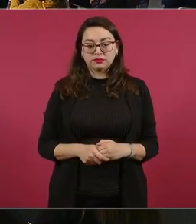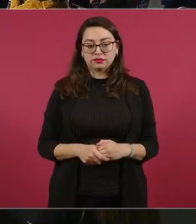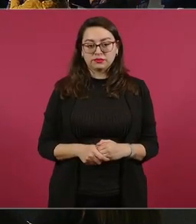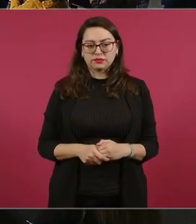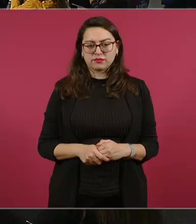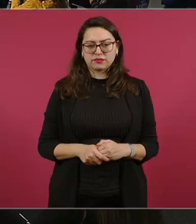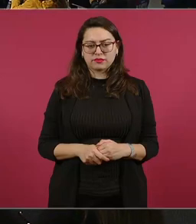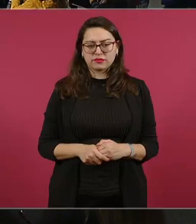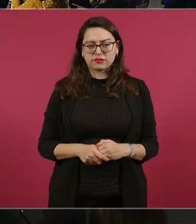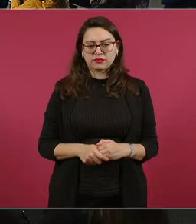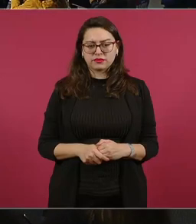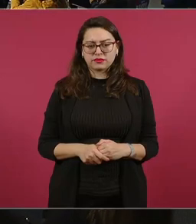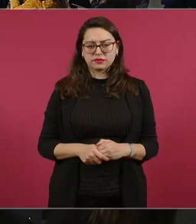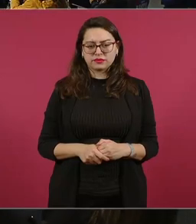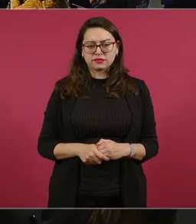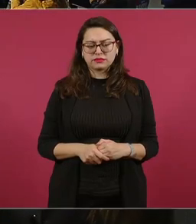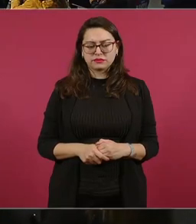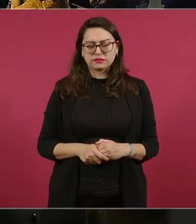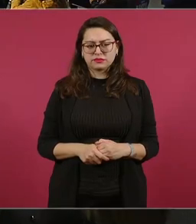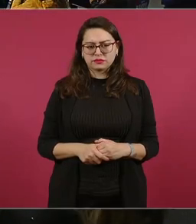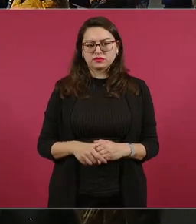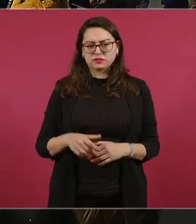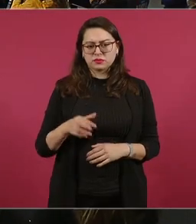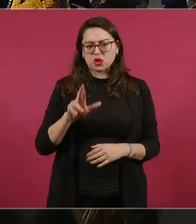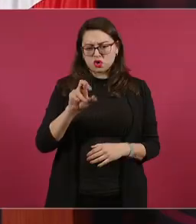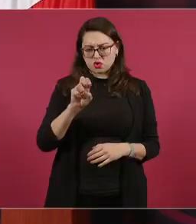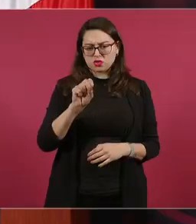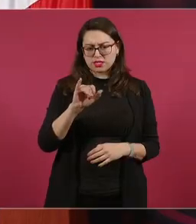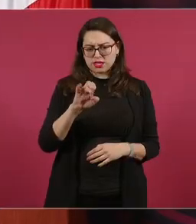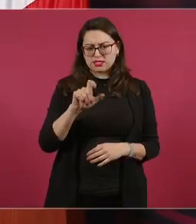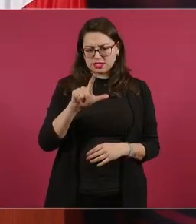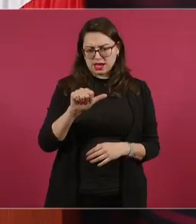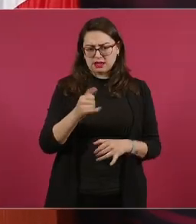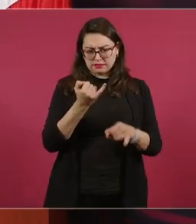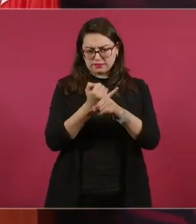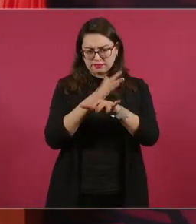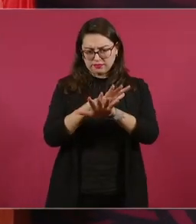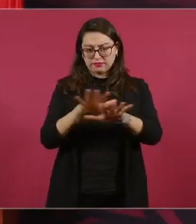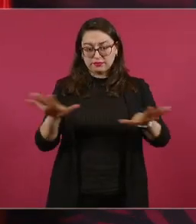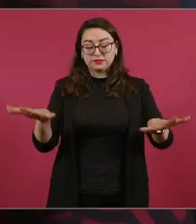que Rosa Isela les informe.